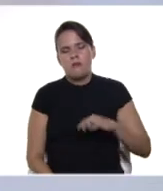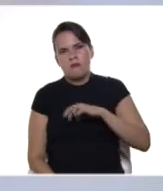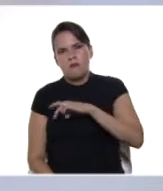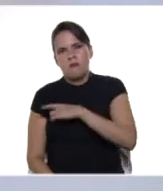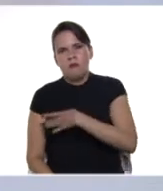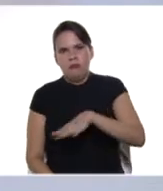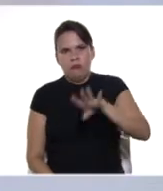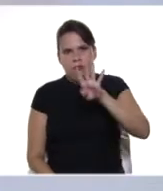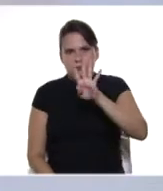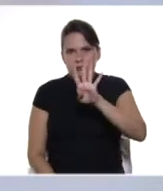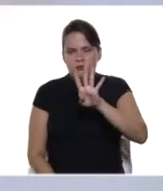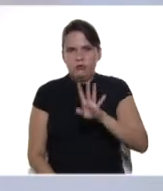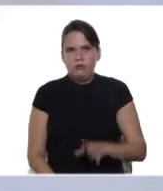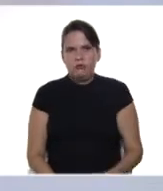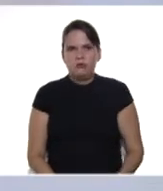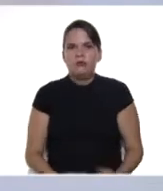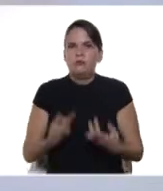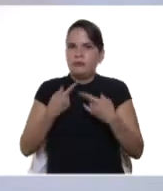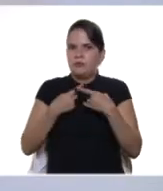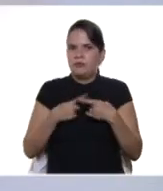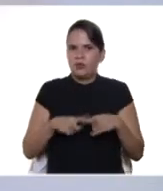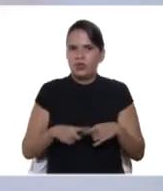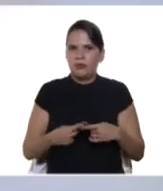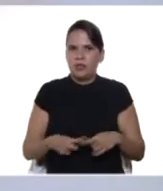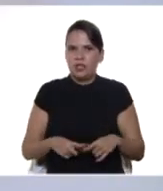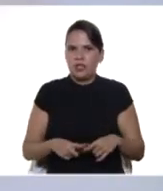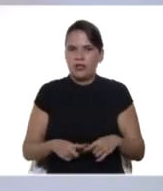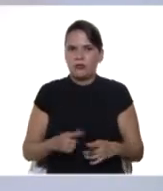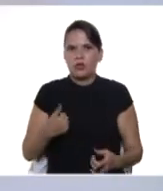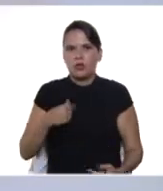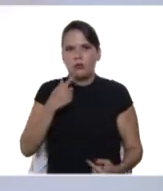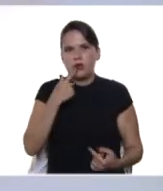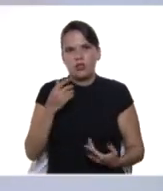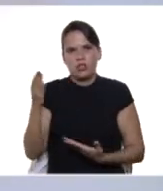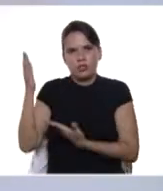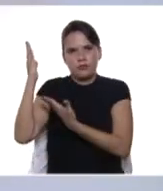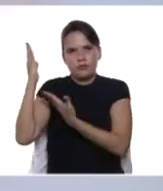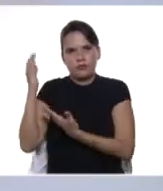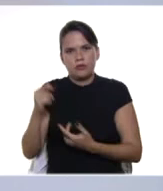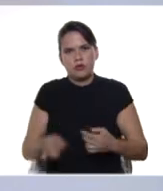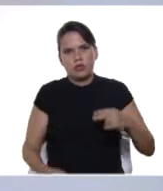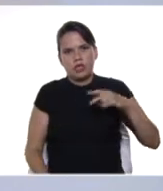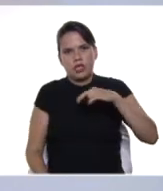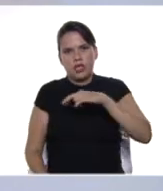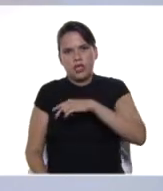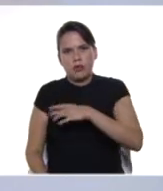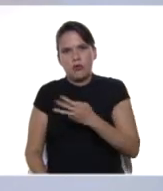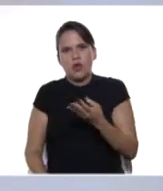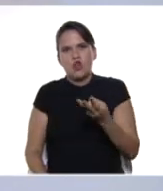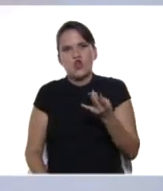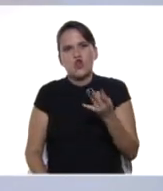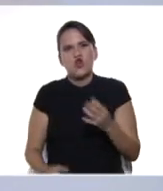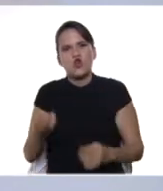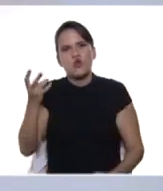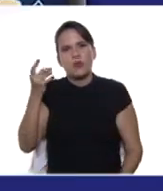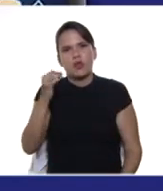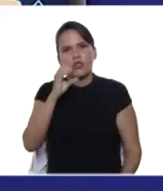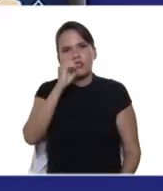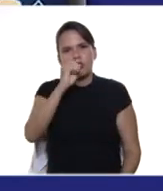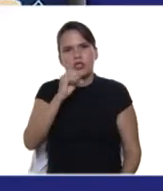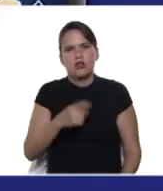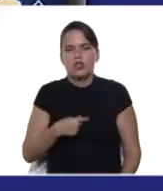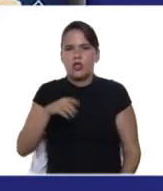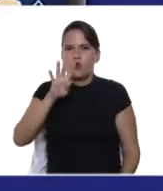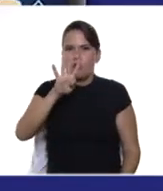3 y 4. Y multiplicaríamos, como aquí nos indica nuestra escalera, por la cantidad de ceros. En este caso